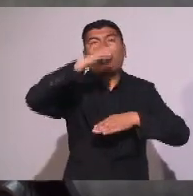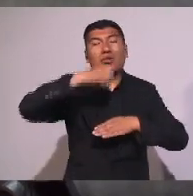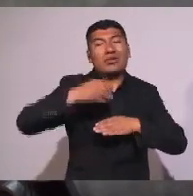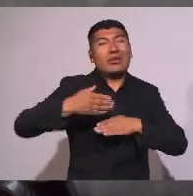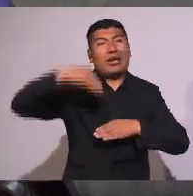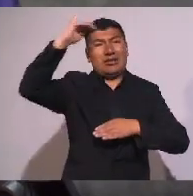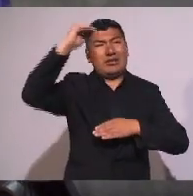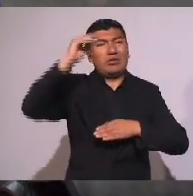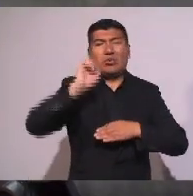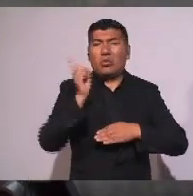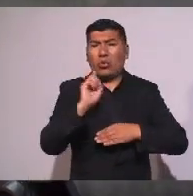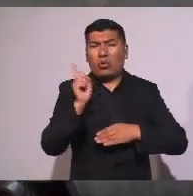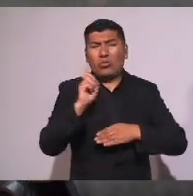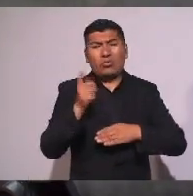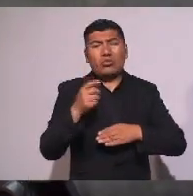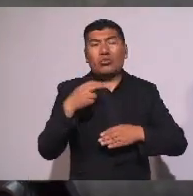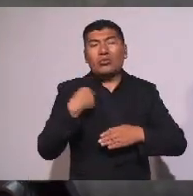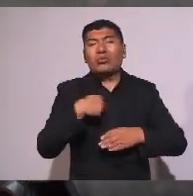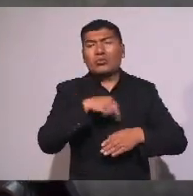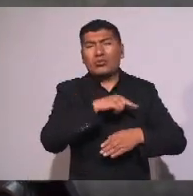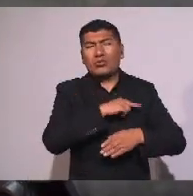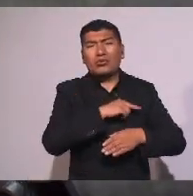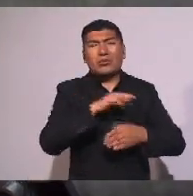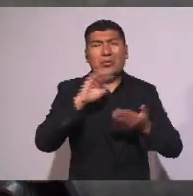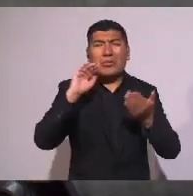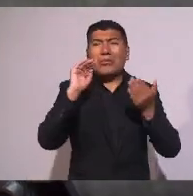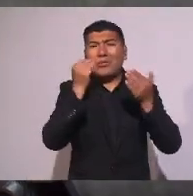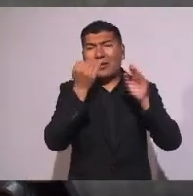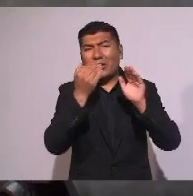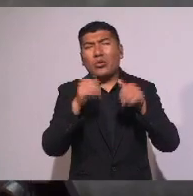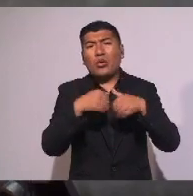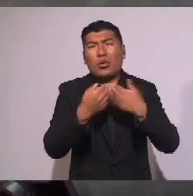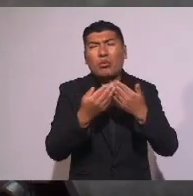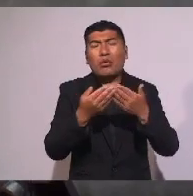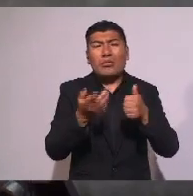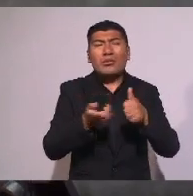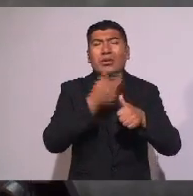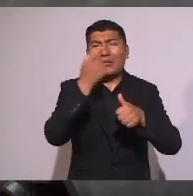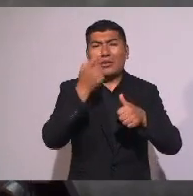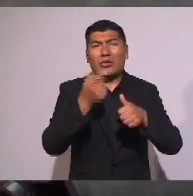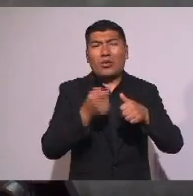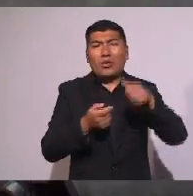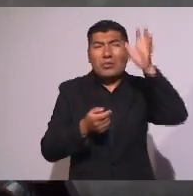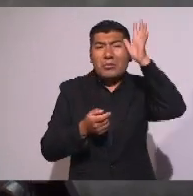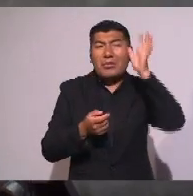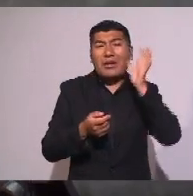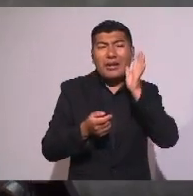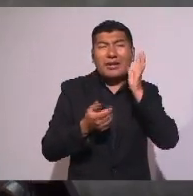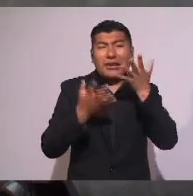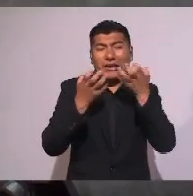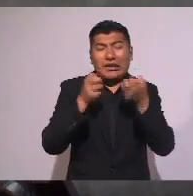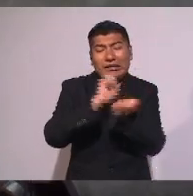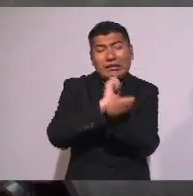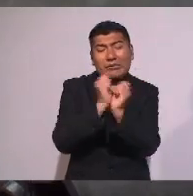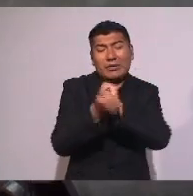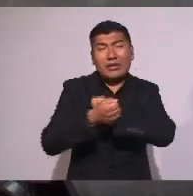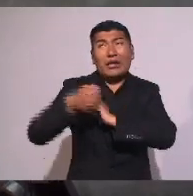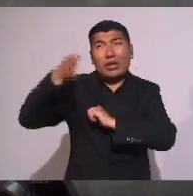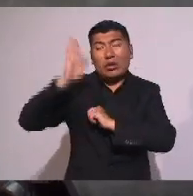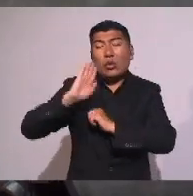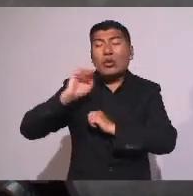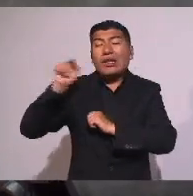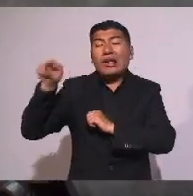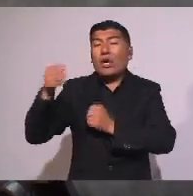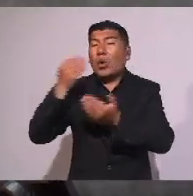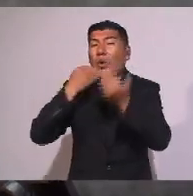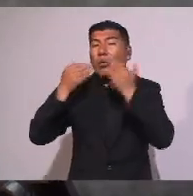a los otros, porque si no estamos haciendo como los primeros padres, pues, que querían ser como dioses y comer de esa